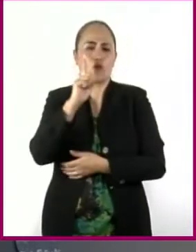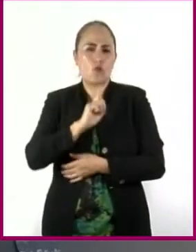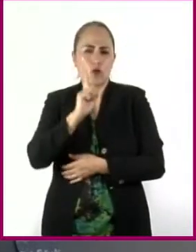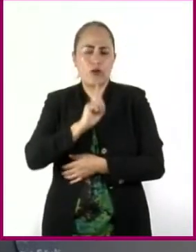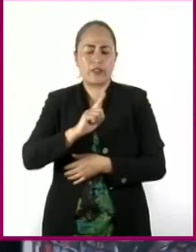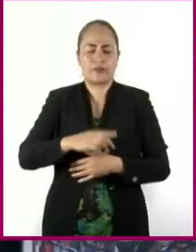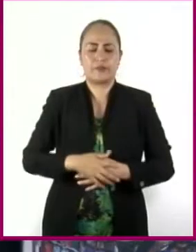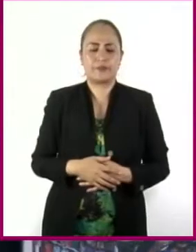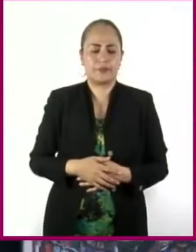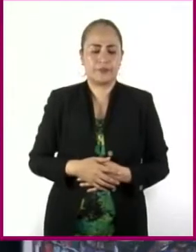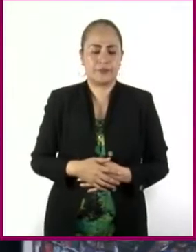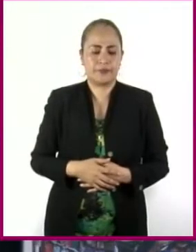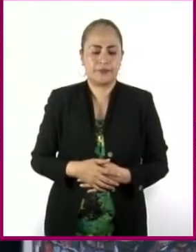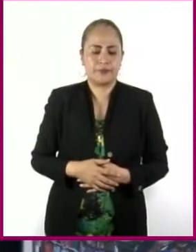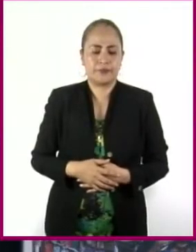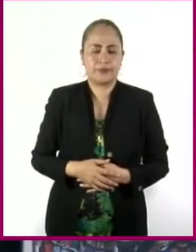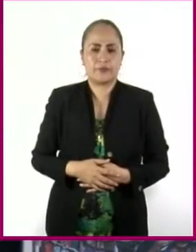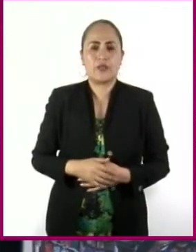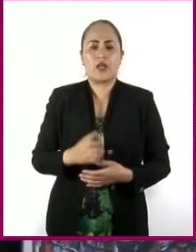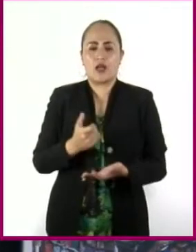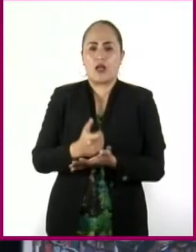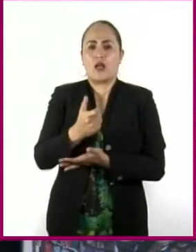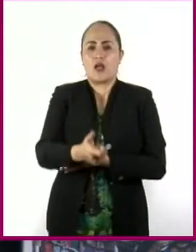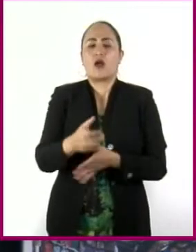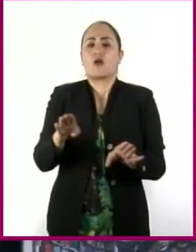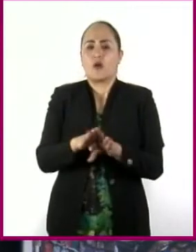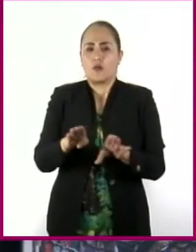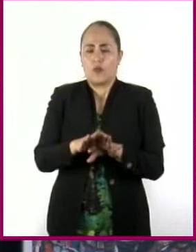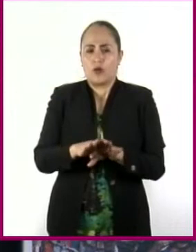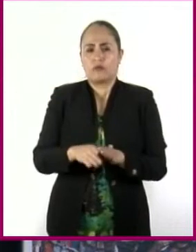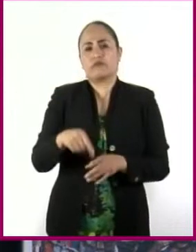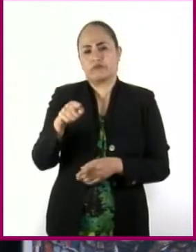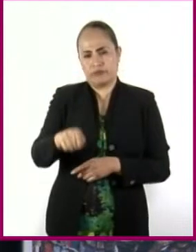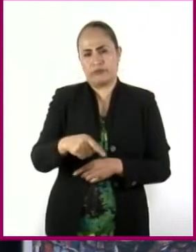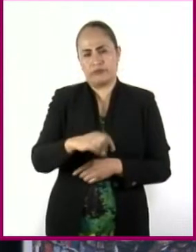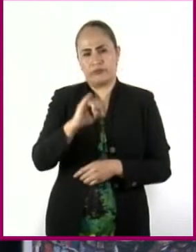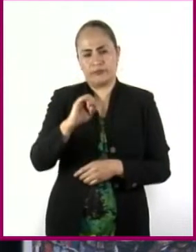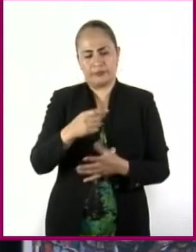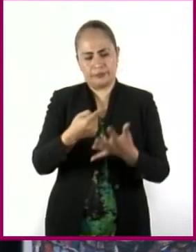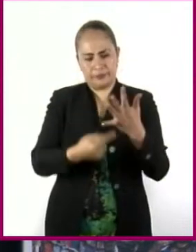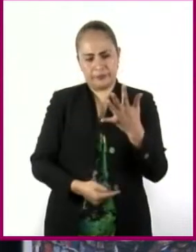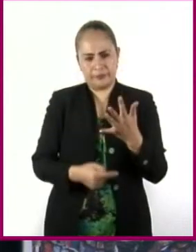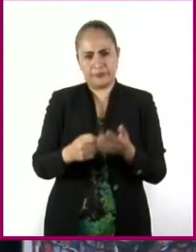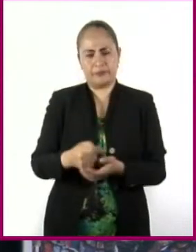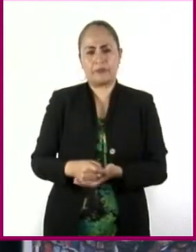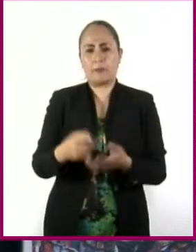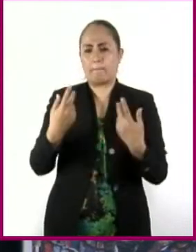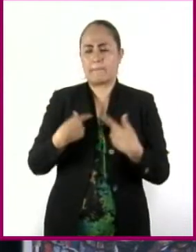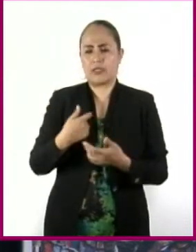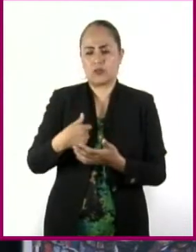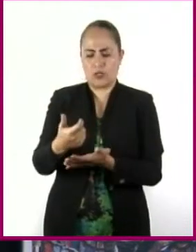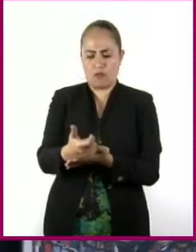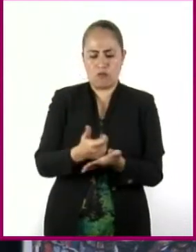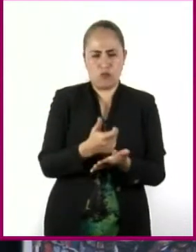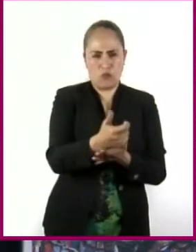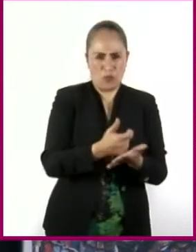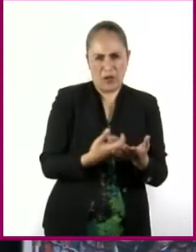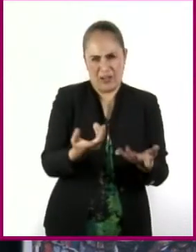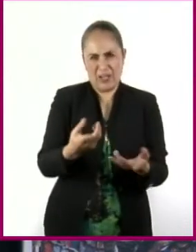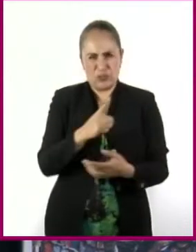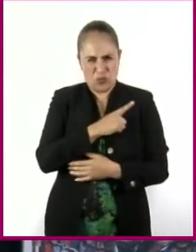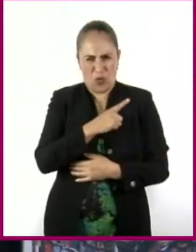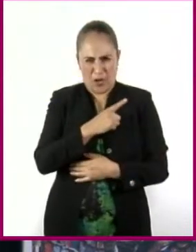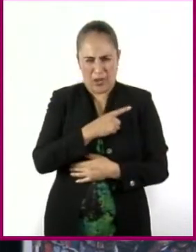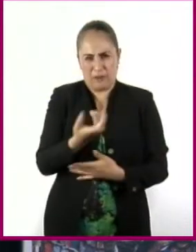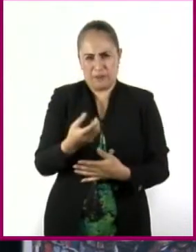mujeres. Sobre su manutención, la encuesta ubica como principal fuente de ingreso de las personas mayores que viven solas